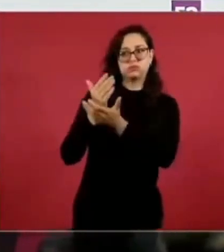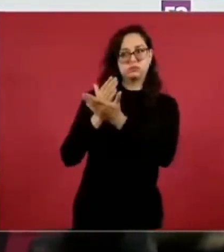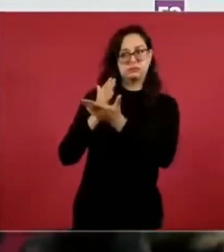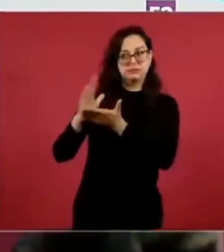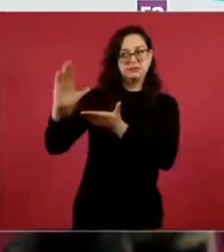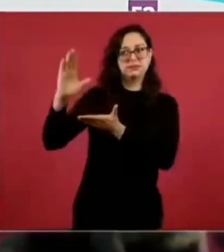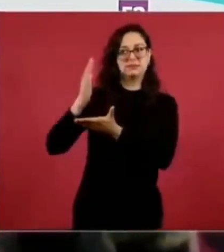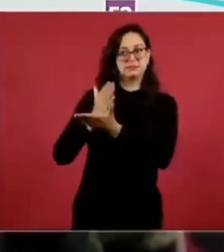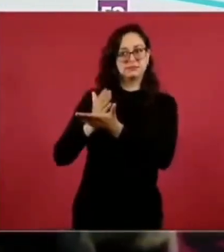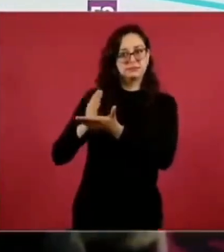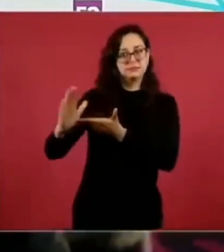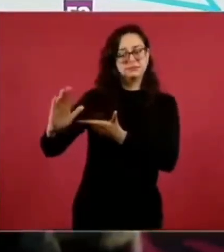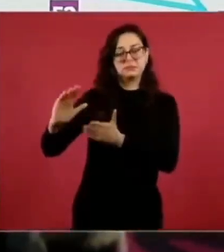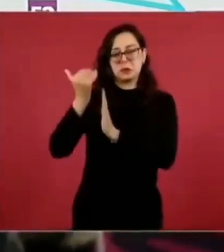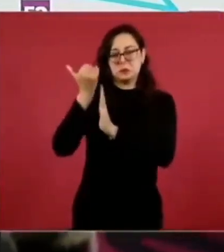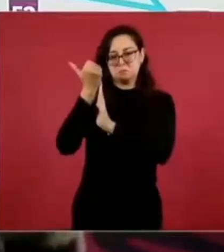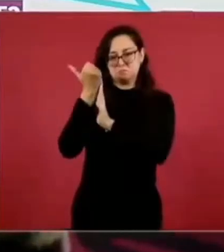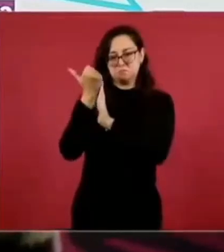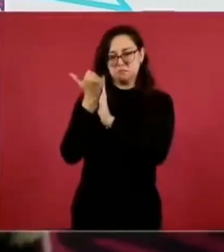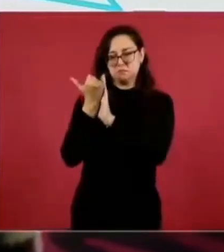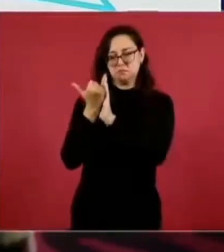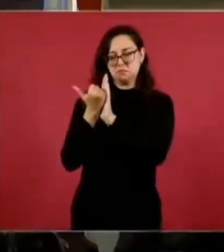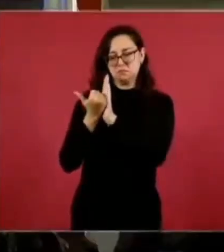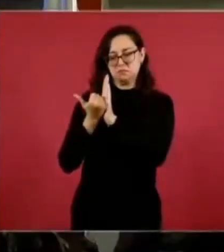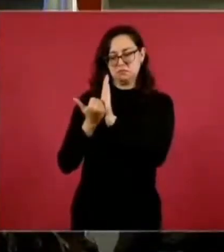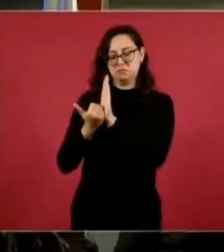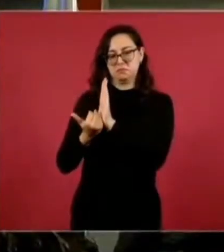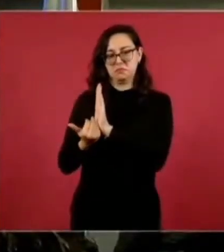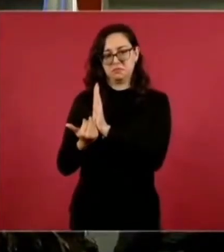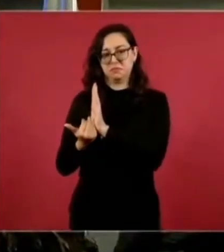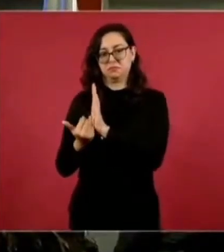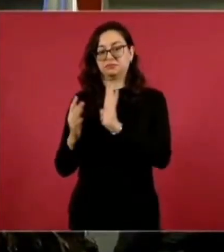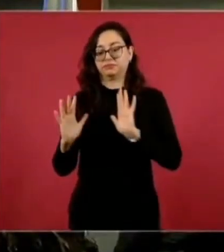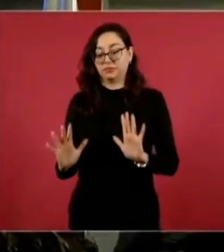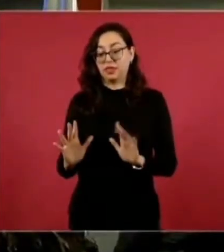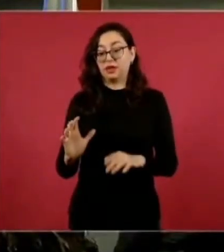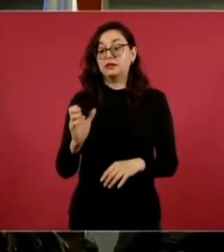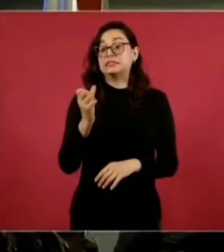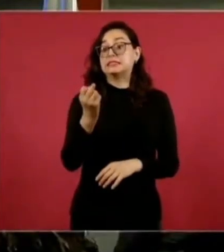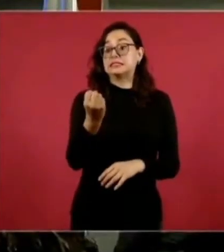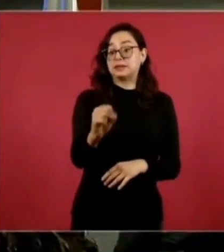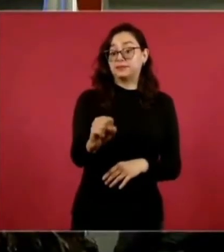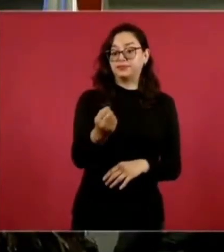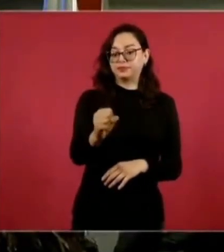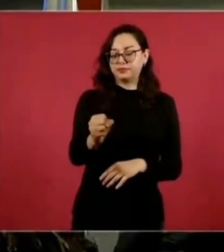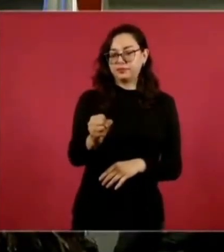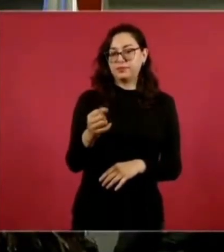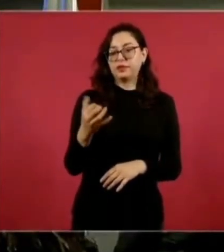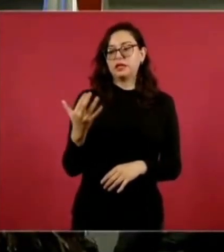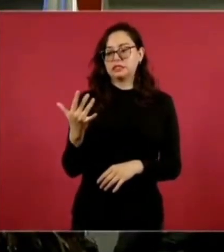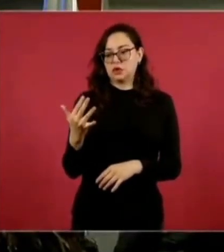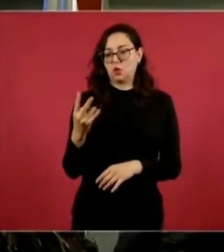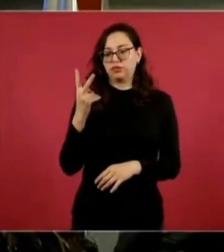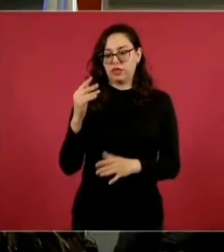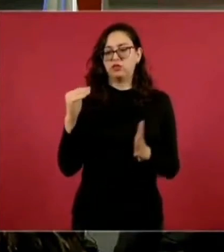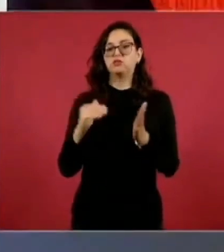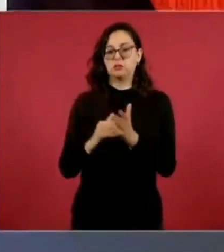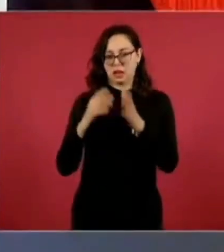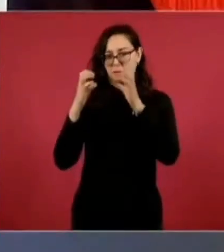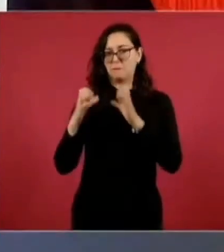comprar, de manera que cuando lleguemos a septiembre solo se van a comprar 52,000